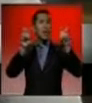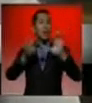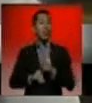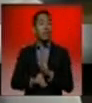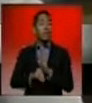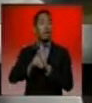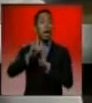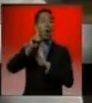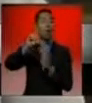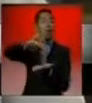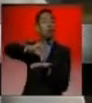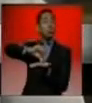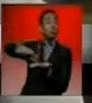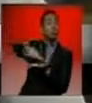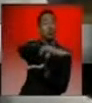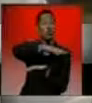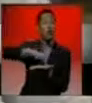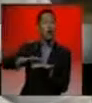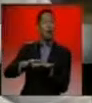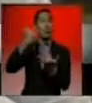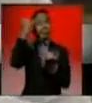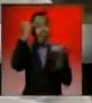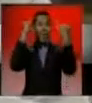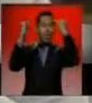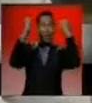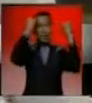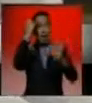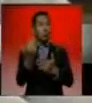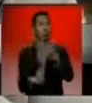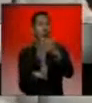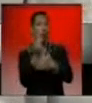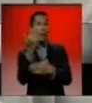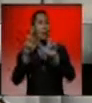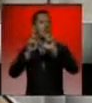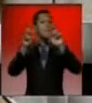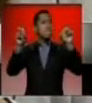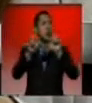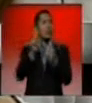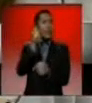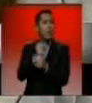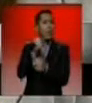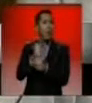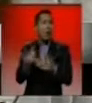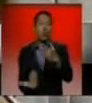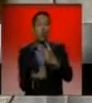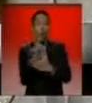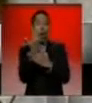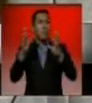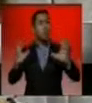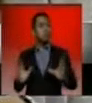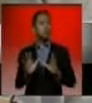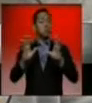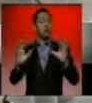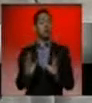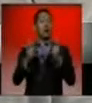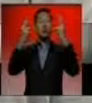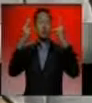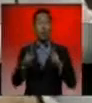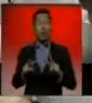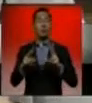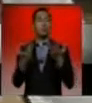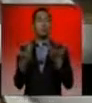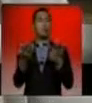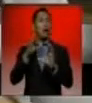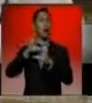porque dentro de todo puede haber innovación y puede haber emprendimiento, y también el tema de energía, de digamos transporte